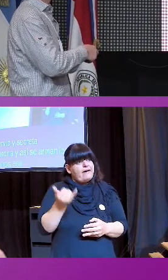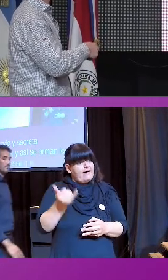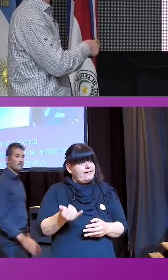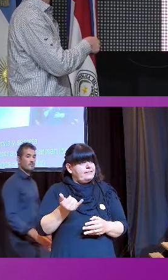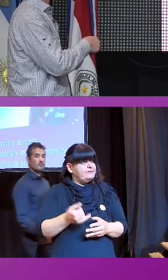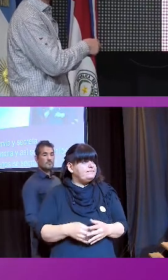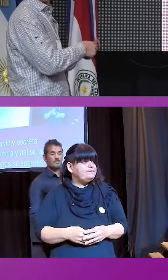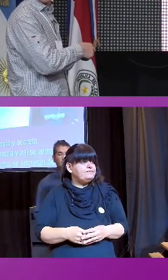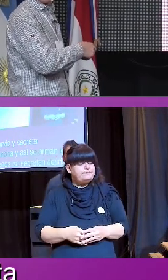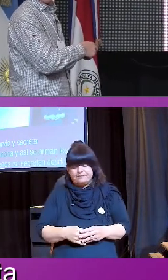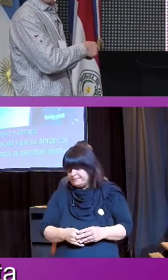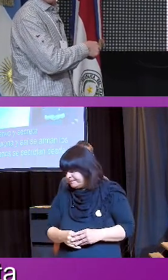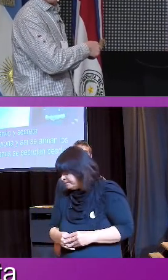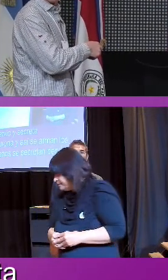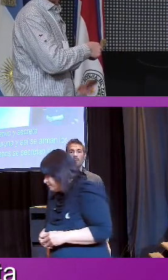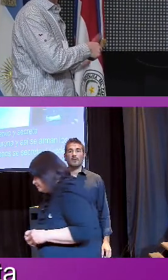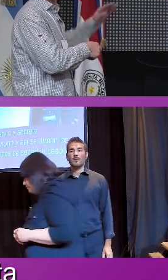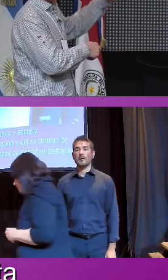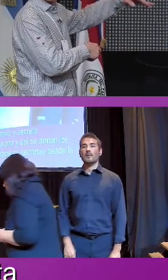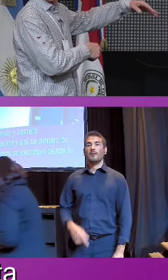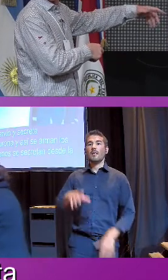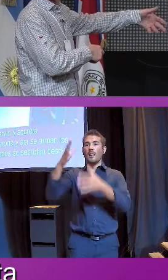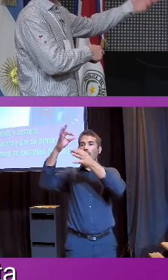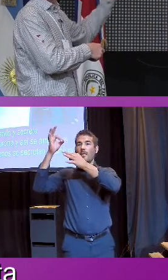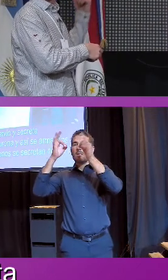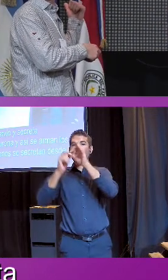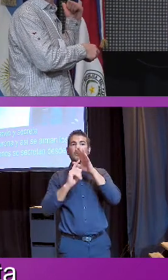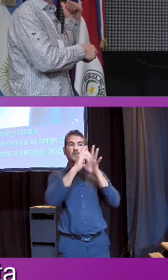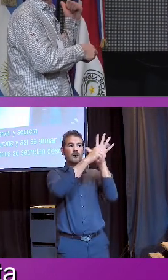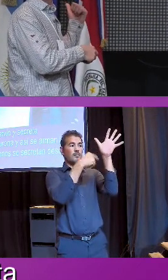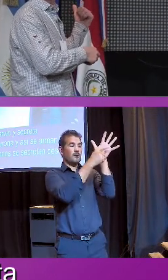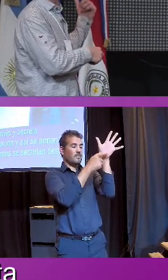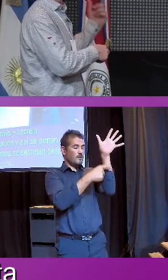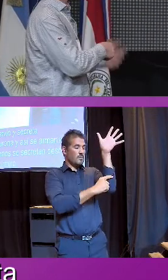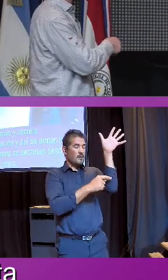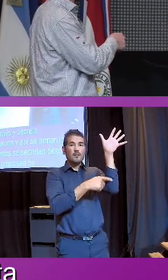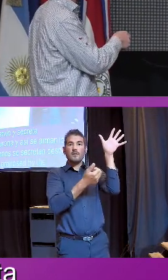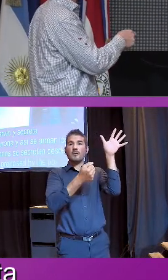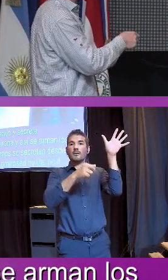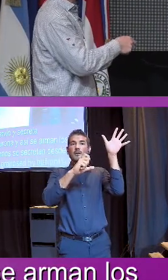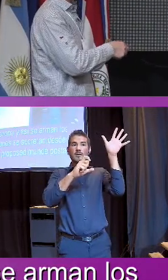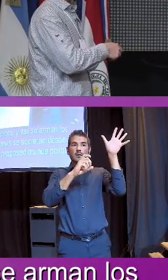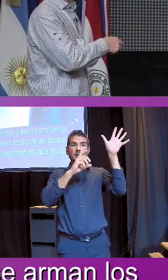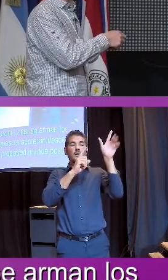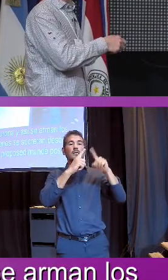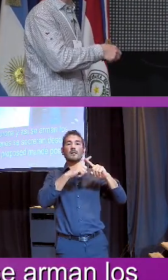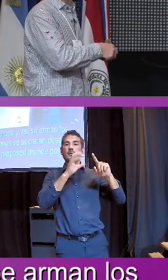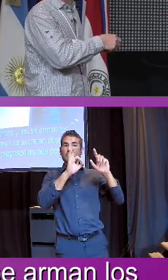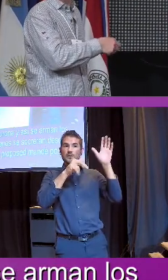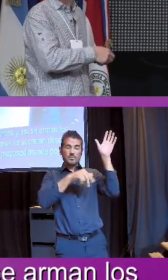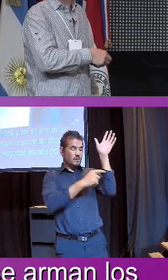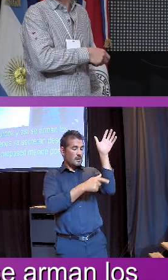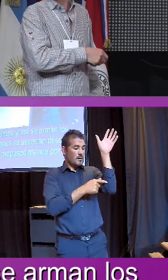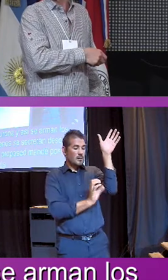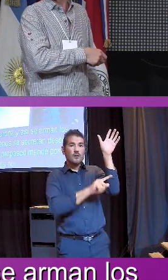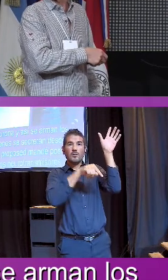secretan desde la postsinapsis, ¿sí?, al revés. En lugar de ir de pre a post, van de post a pre, modulando la acción de los